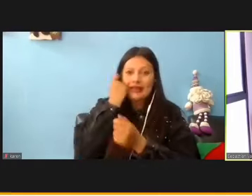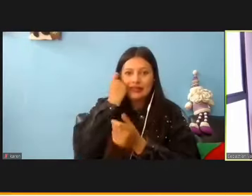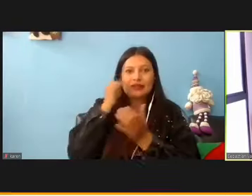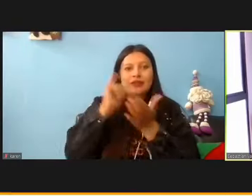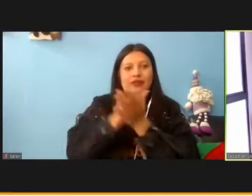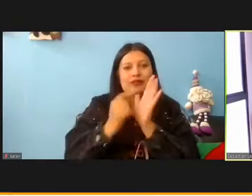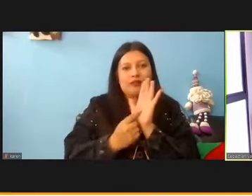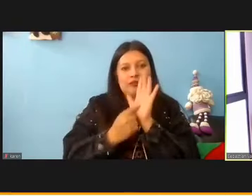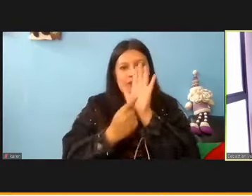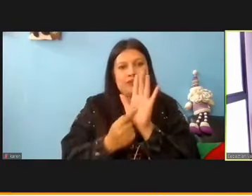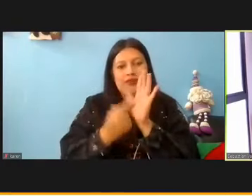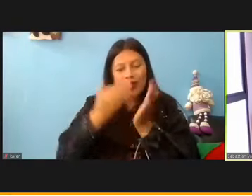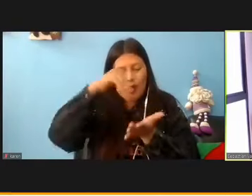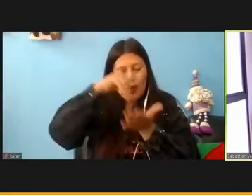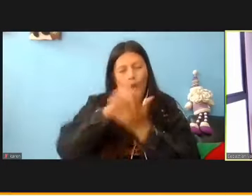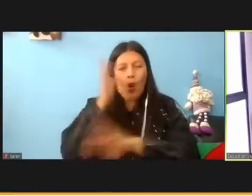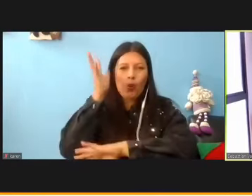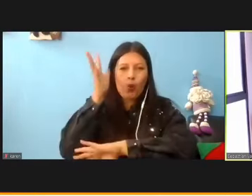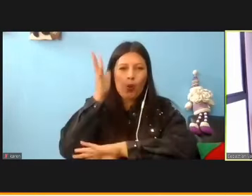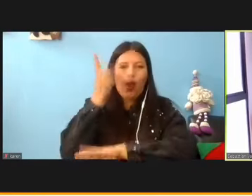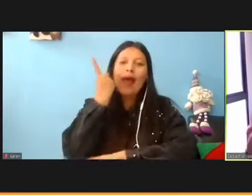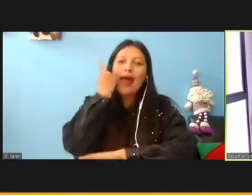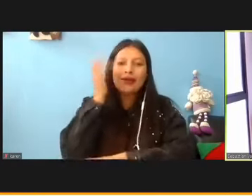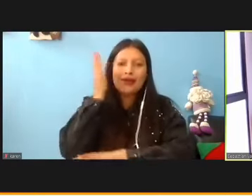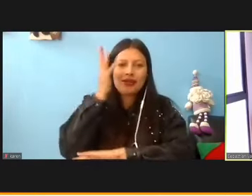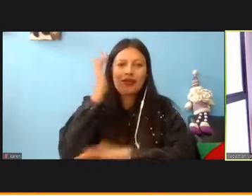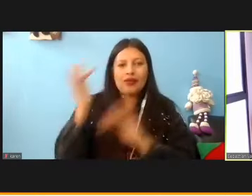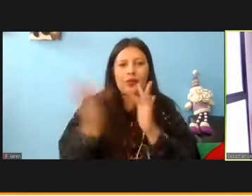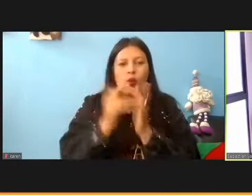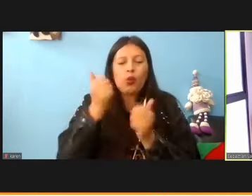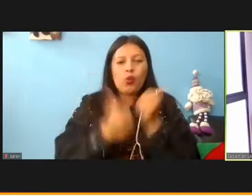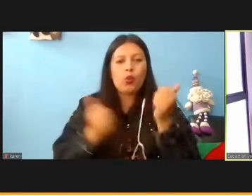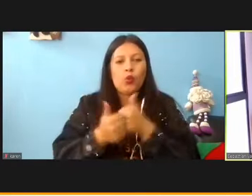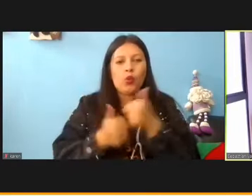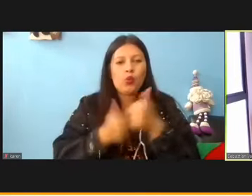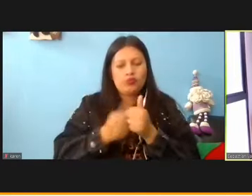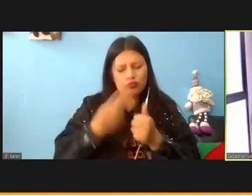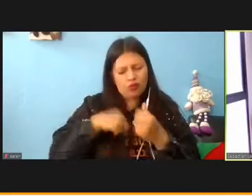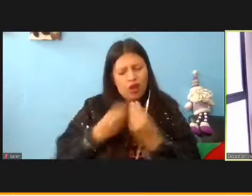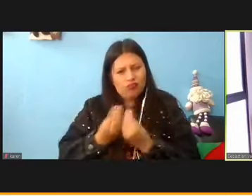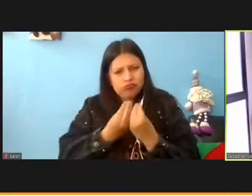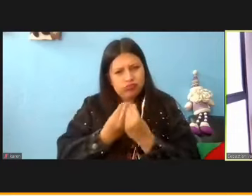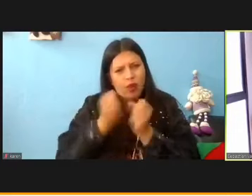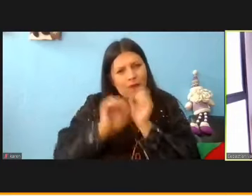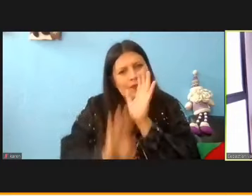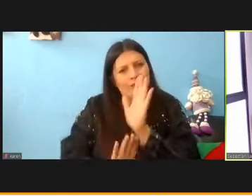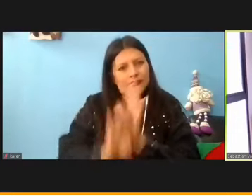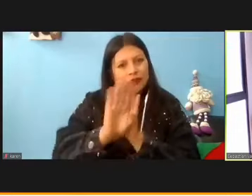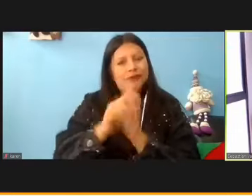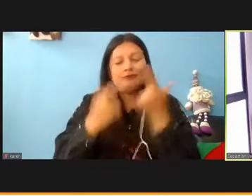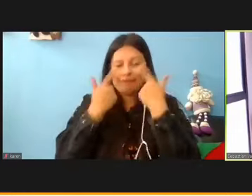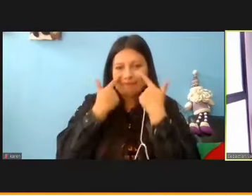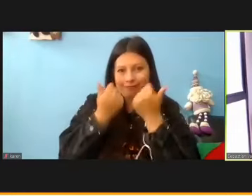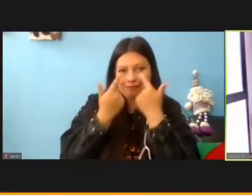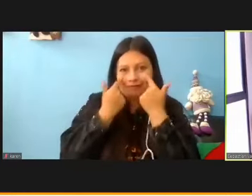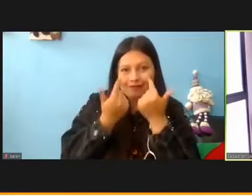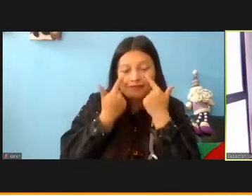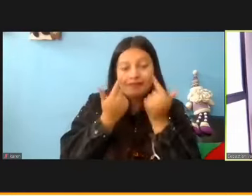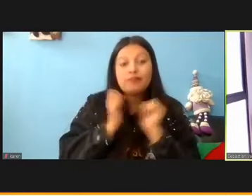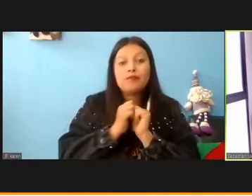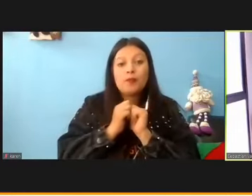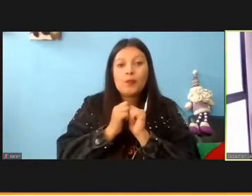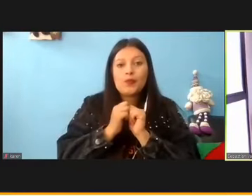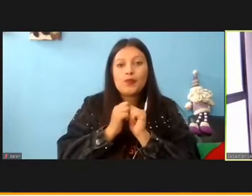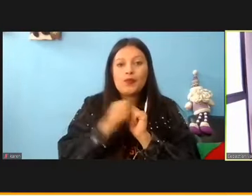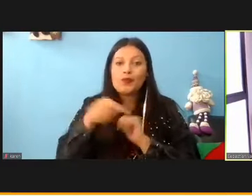conferencia central, solo juntos es que podemos avanzar. Entonces, muy chévere eso. Y pues les